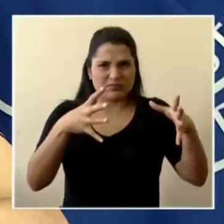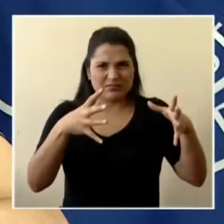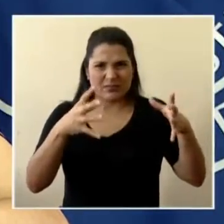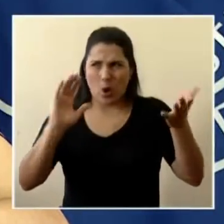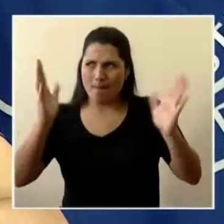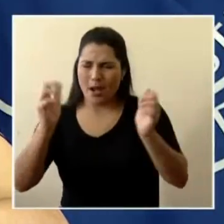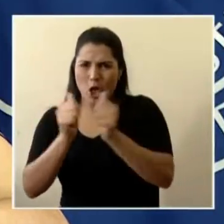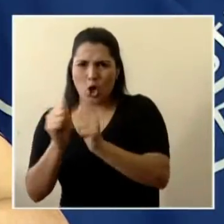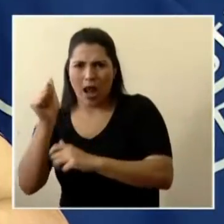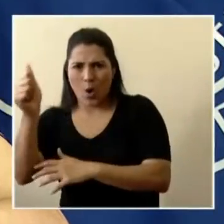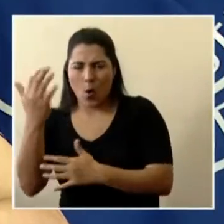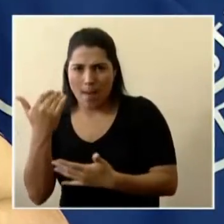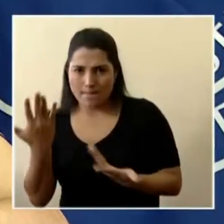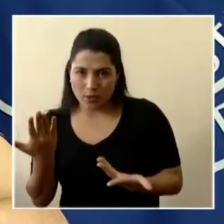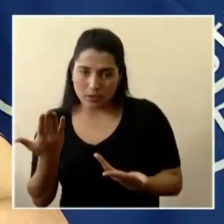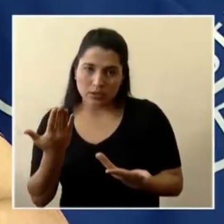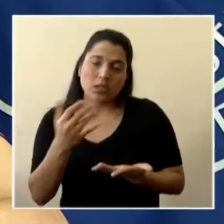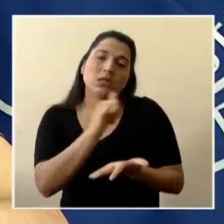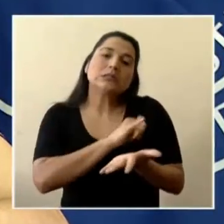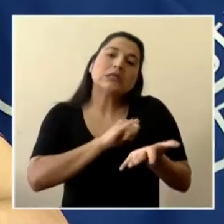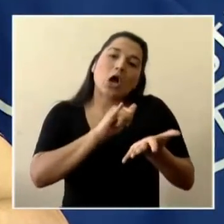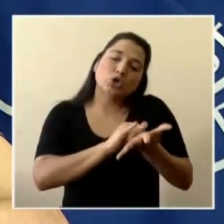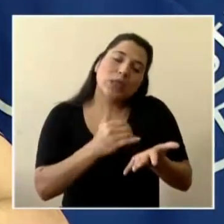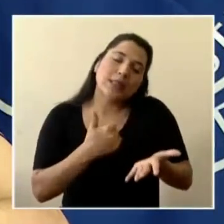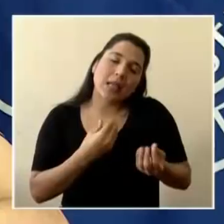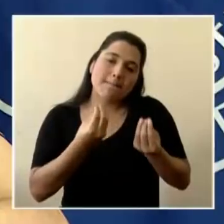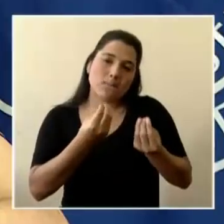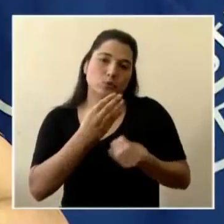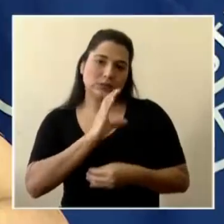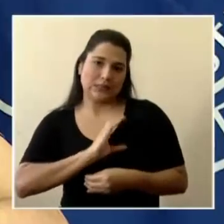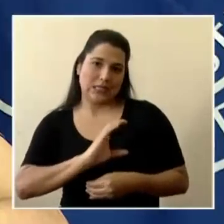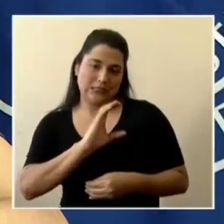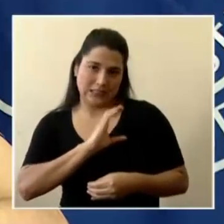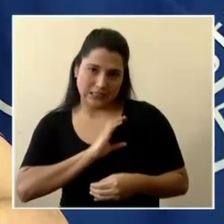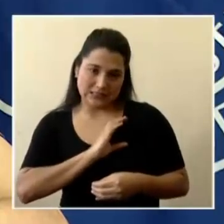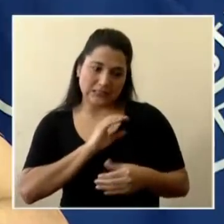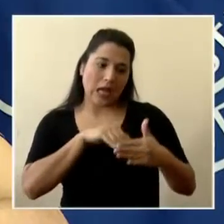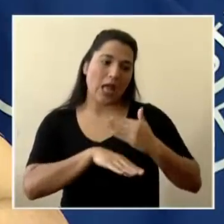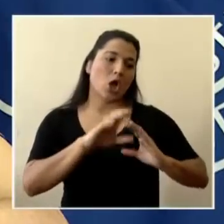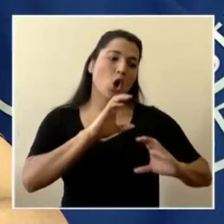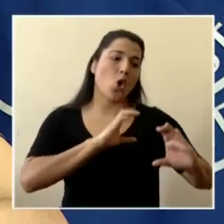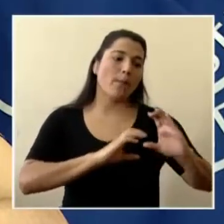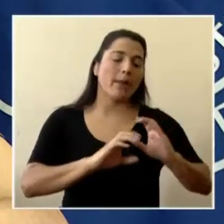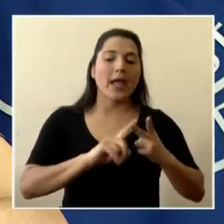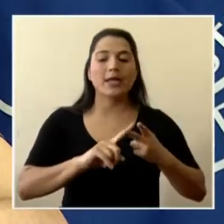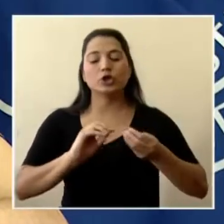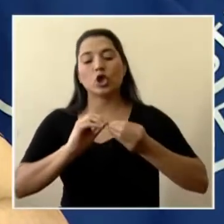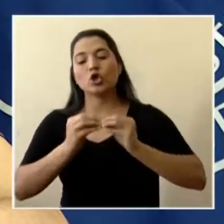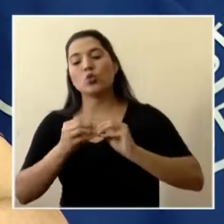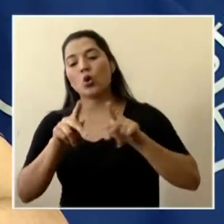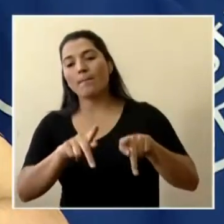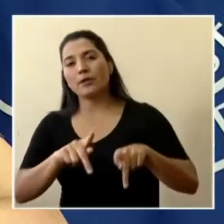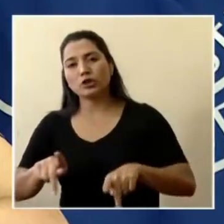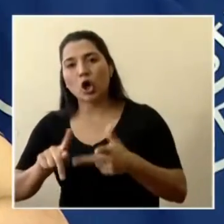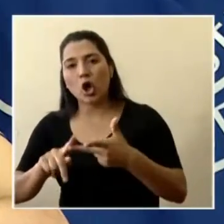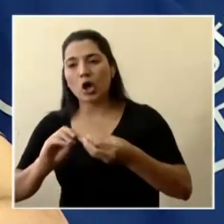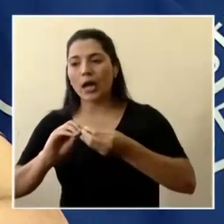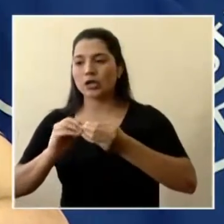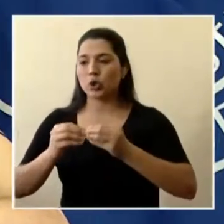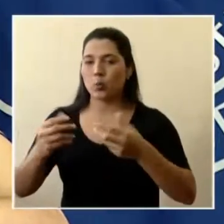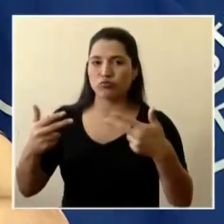Bueno, en realidad San José, recordemos que tiene muchas particularidades, tanto en lo que es comercio como en la densidad también de tránsito y poblacional. Por eso